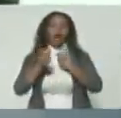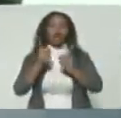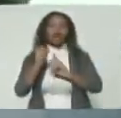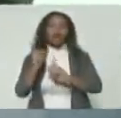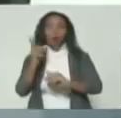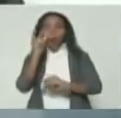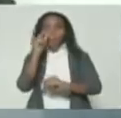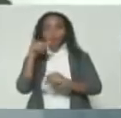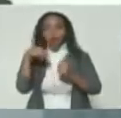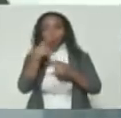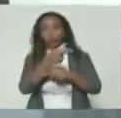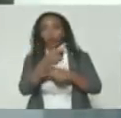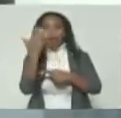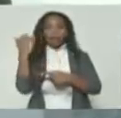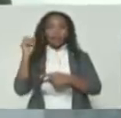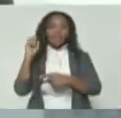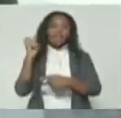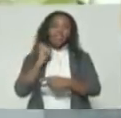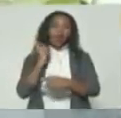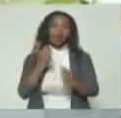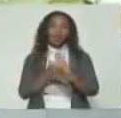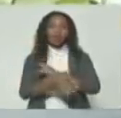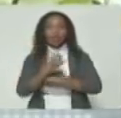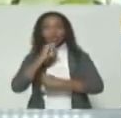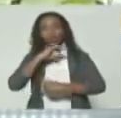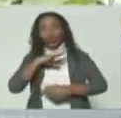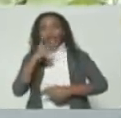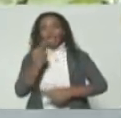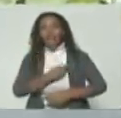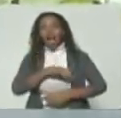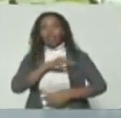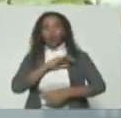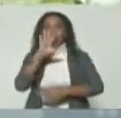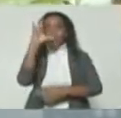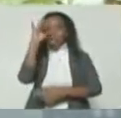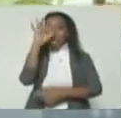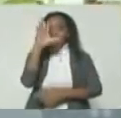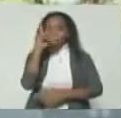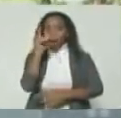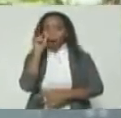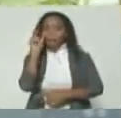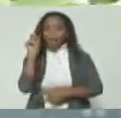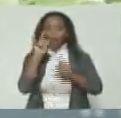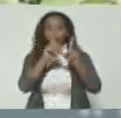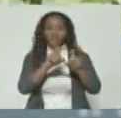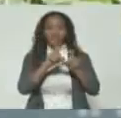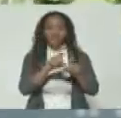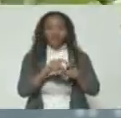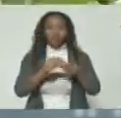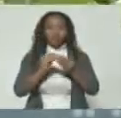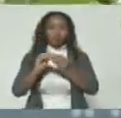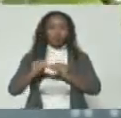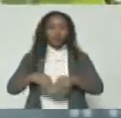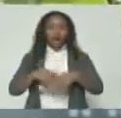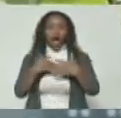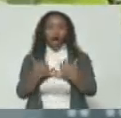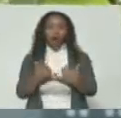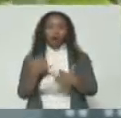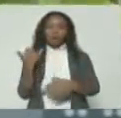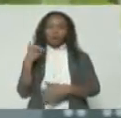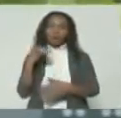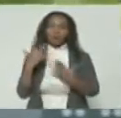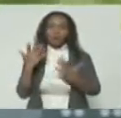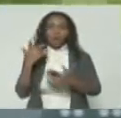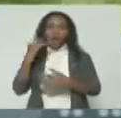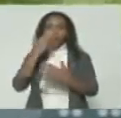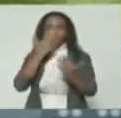una reforma agraria falsa, que se burló de los campesinos, de los productores, y ahora tenemos esto que está